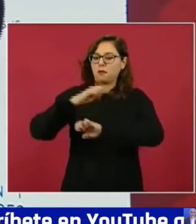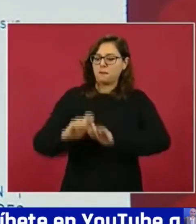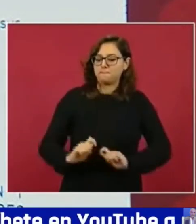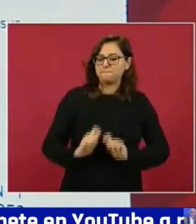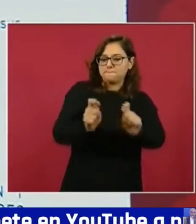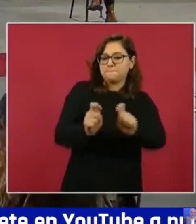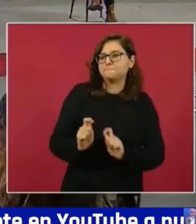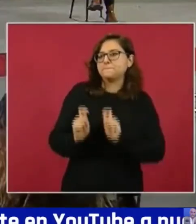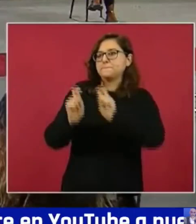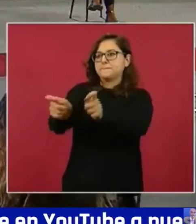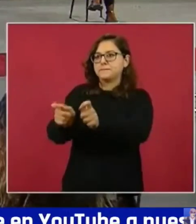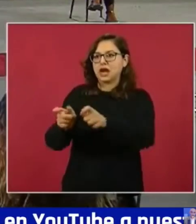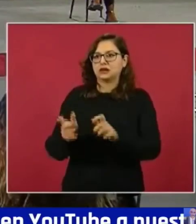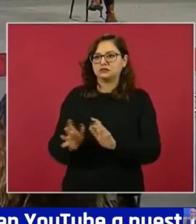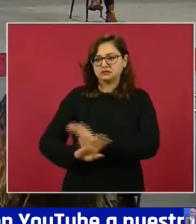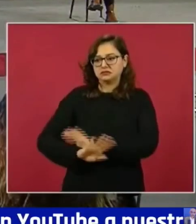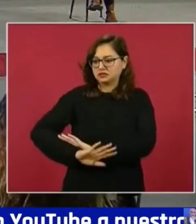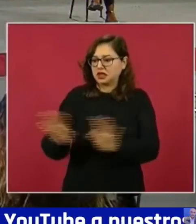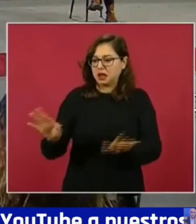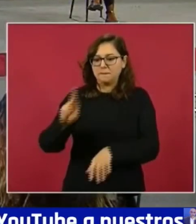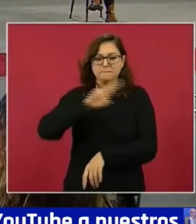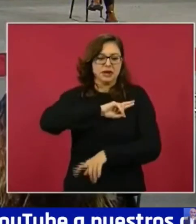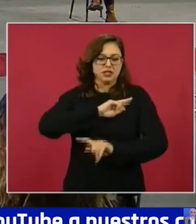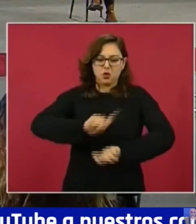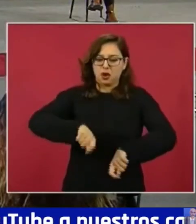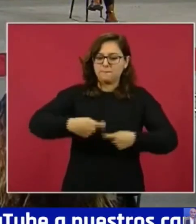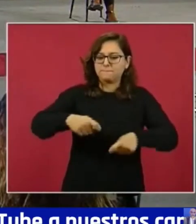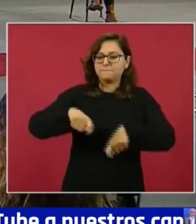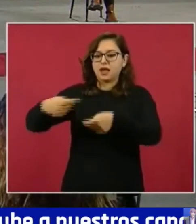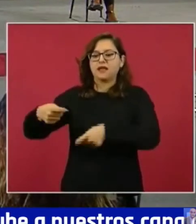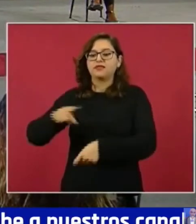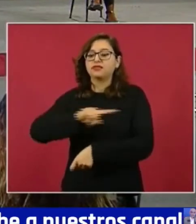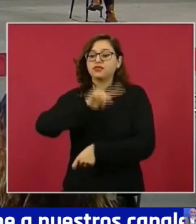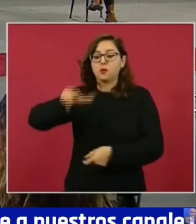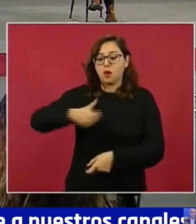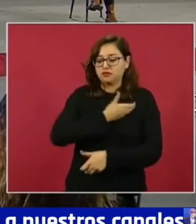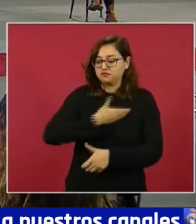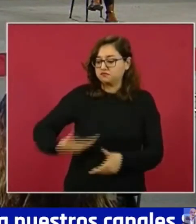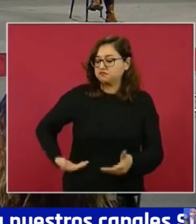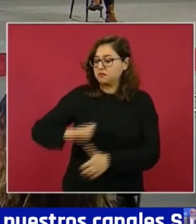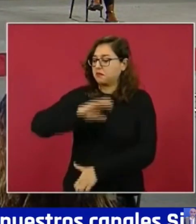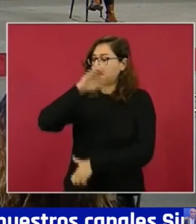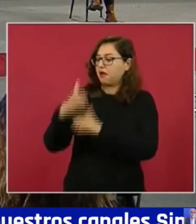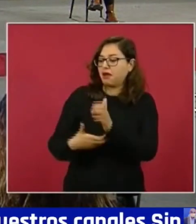y se va a trabajar a una de estas empresas.